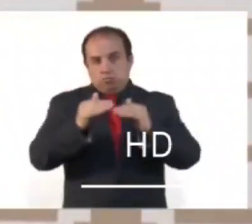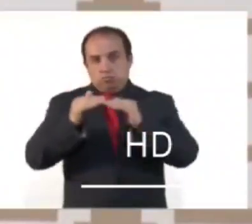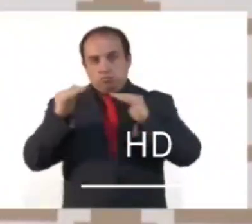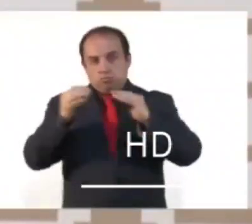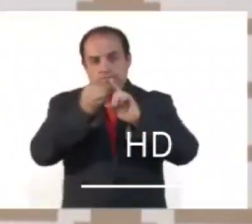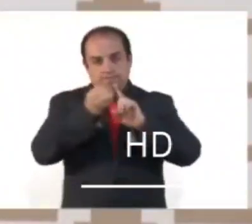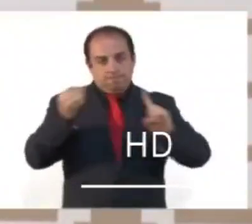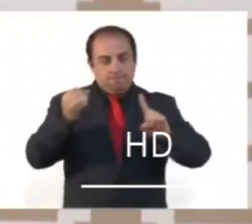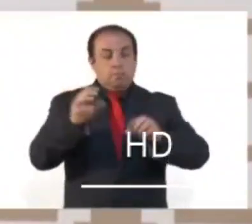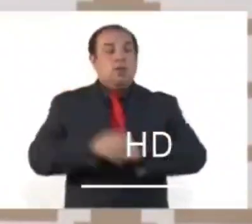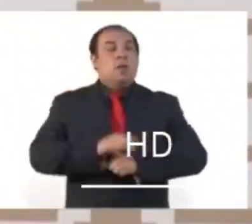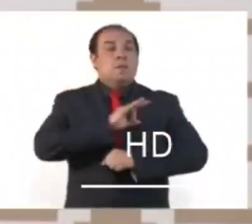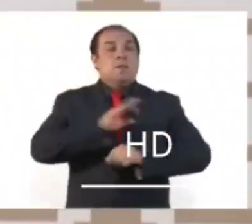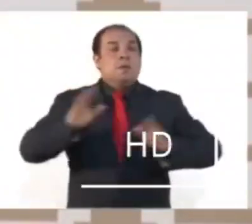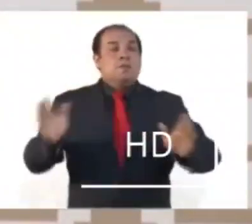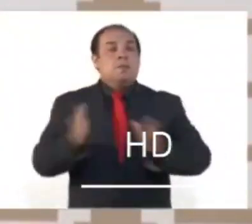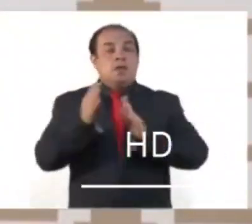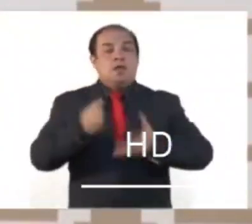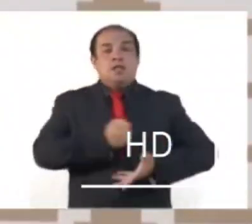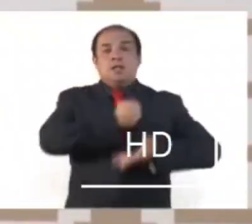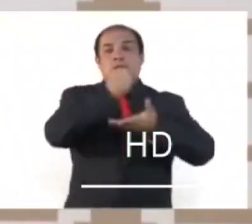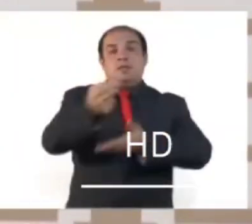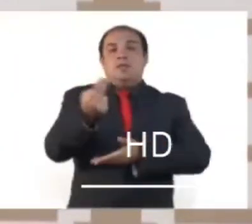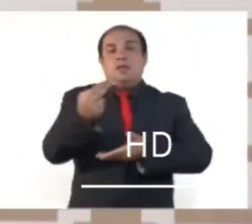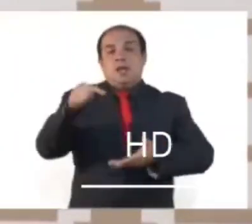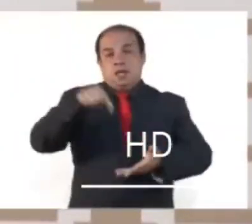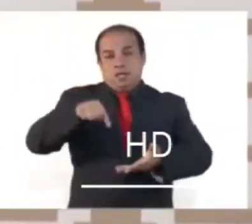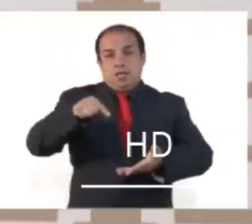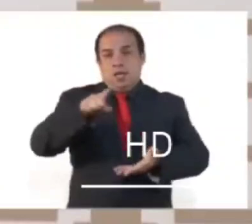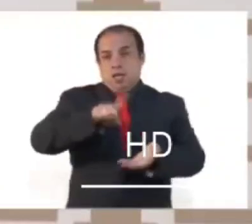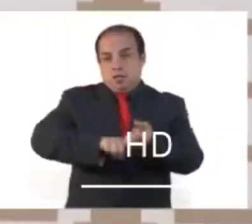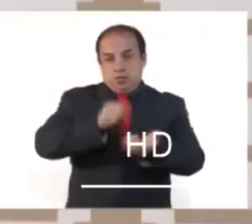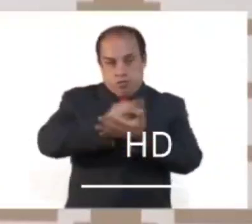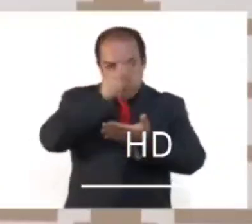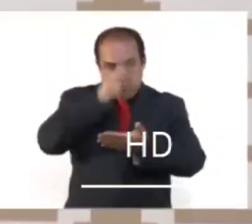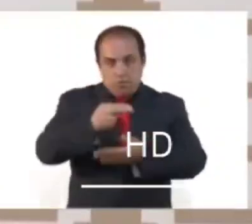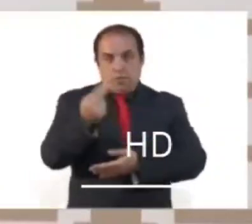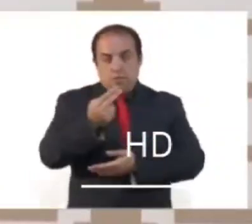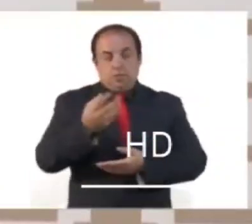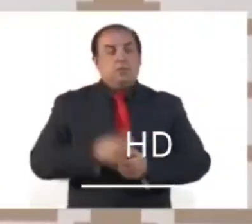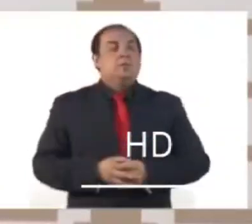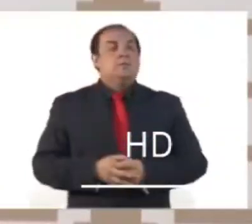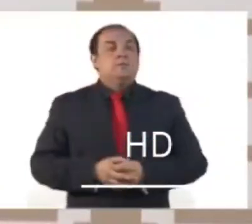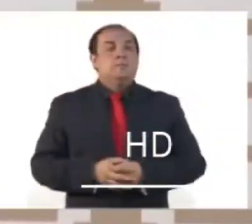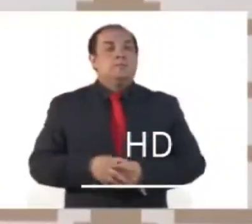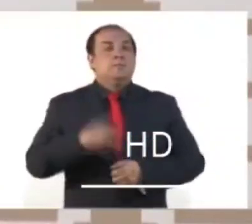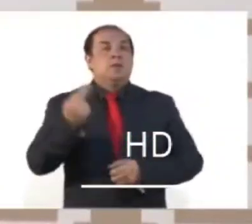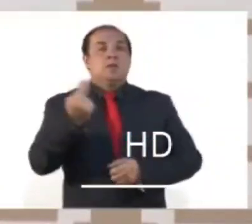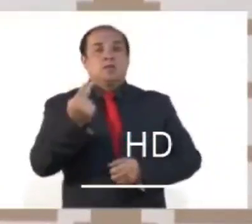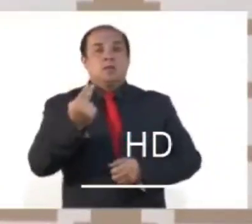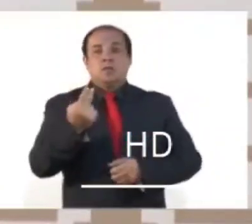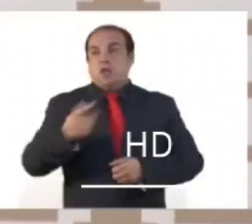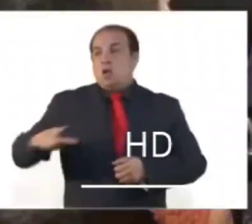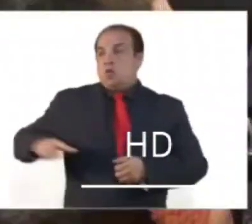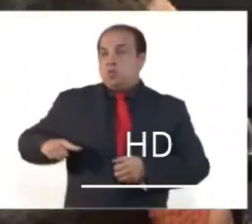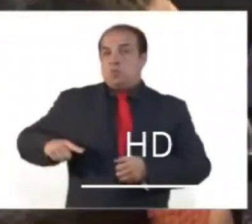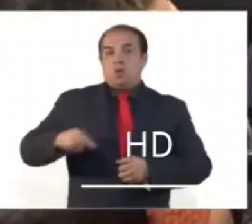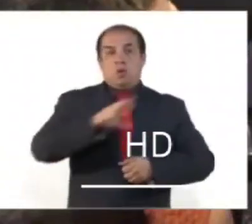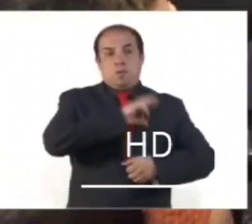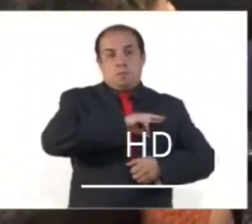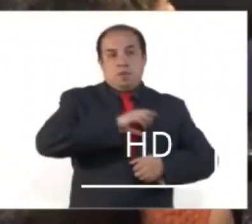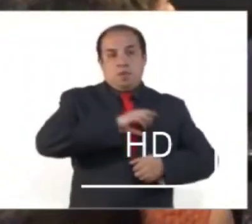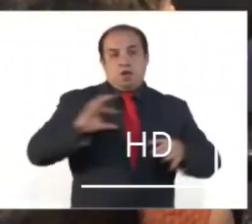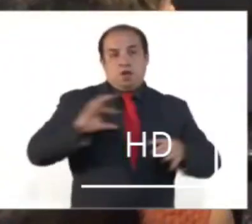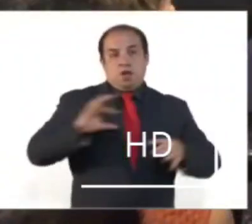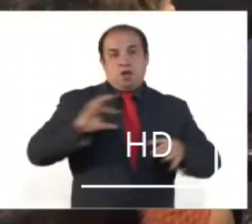impulsar aún más la inversión tan necesaria para esta ciudad. Ahora bien, tenemos que caminar de la mano. Yo siempre he dicho que la unión hace